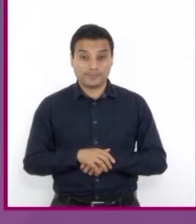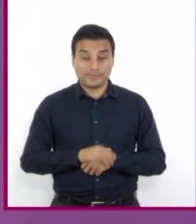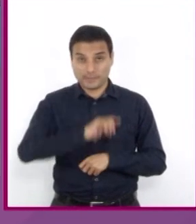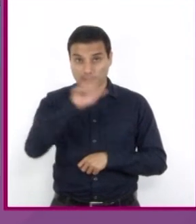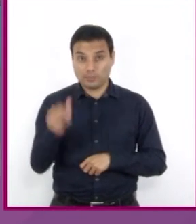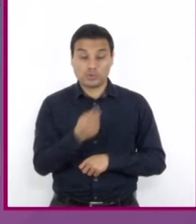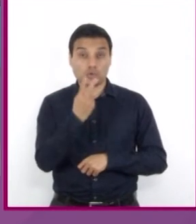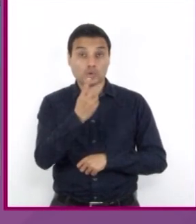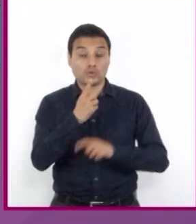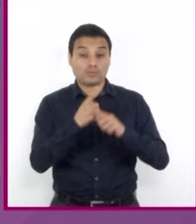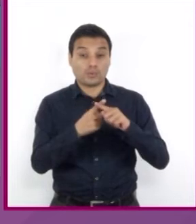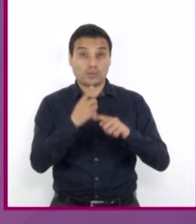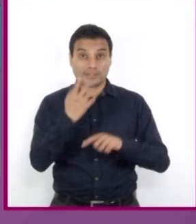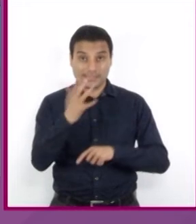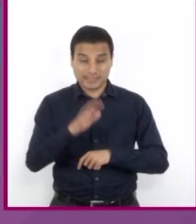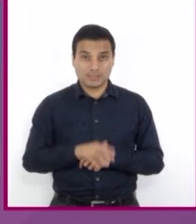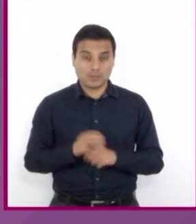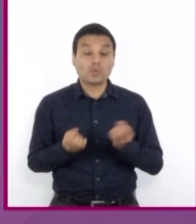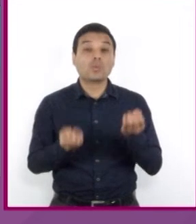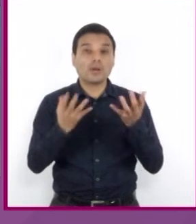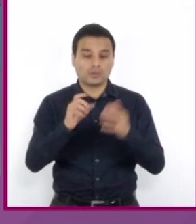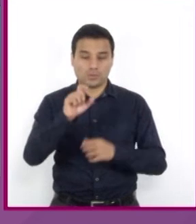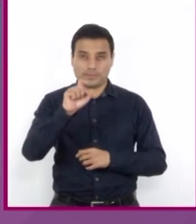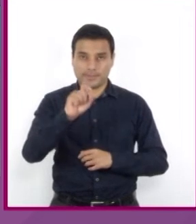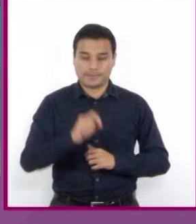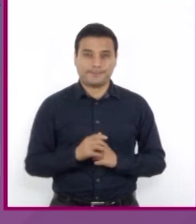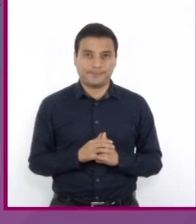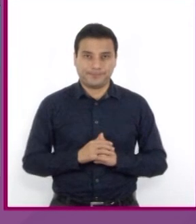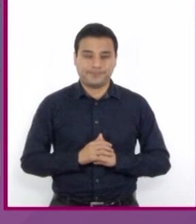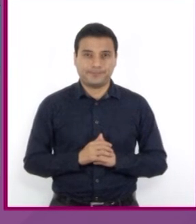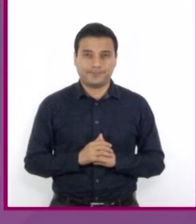2 por 10, obteniendo 20 como resultado.